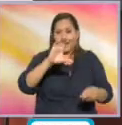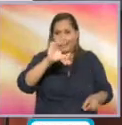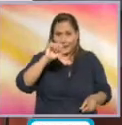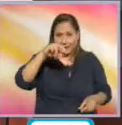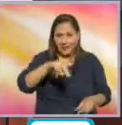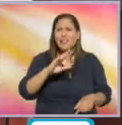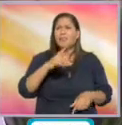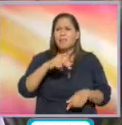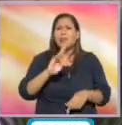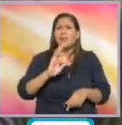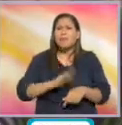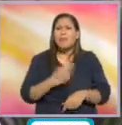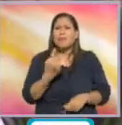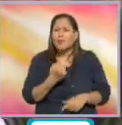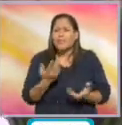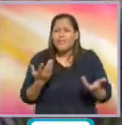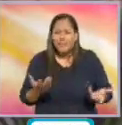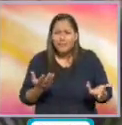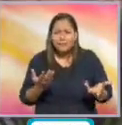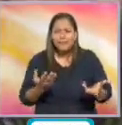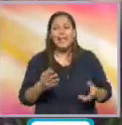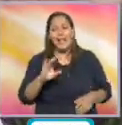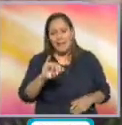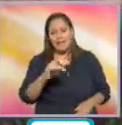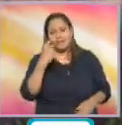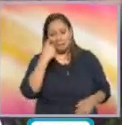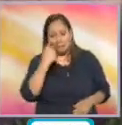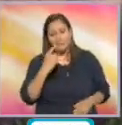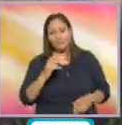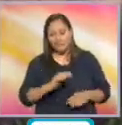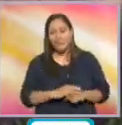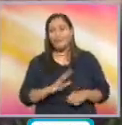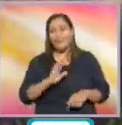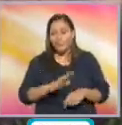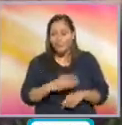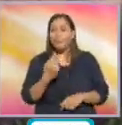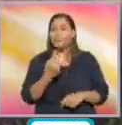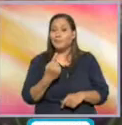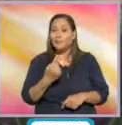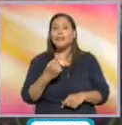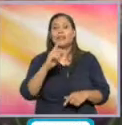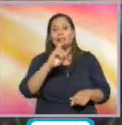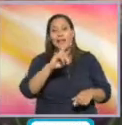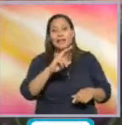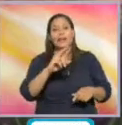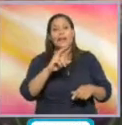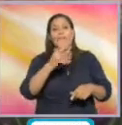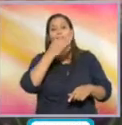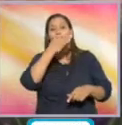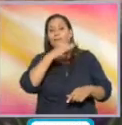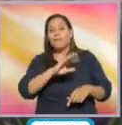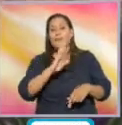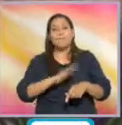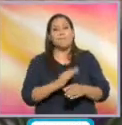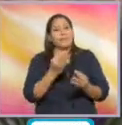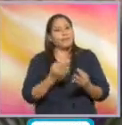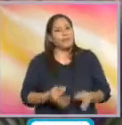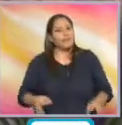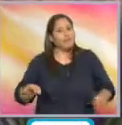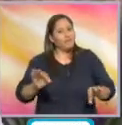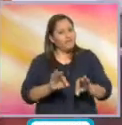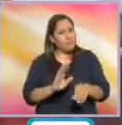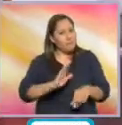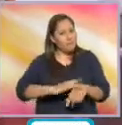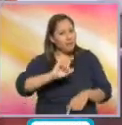lo significativo de Sí, esto? ¿por qué? Bueno, ¿Por bueno, qué? ¿por qué? Exacto. Pues nada más y nada menos, están presentes en uno de los festivales más